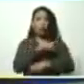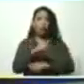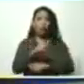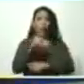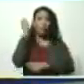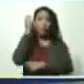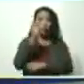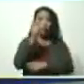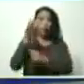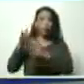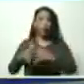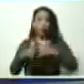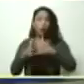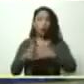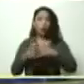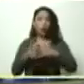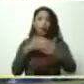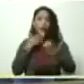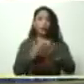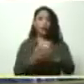norteamericano muchas gracias